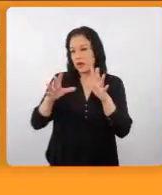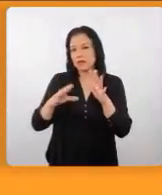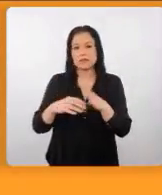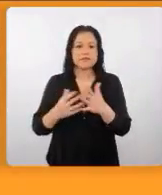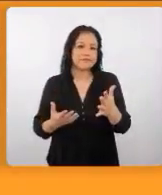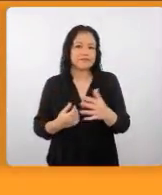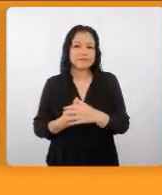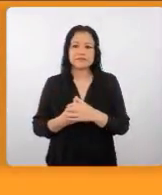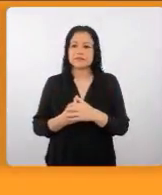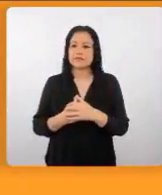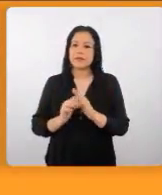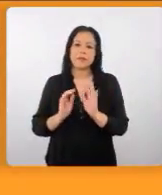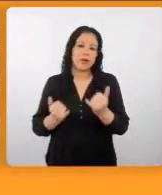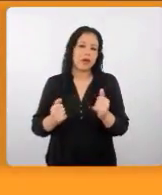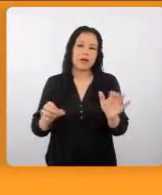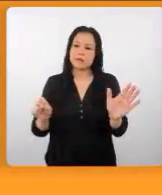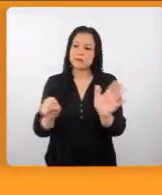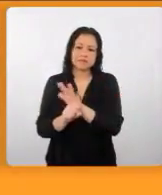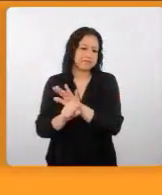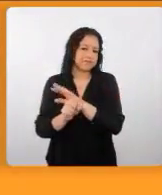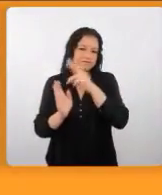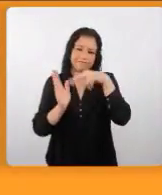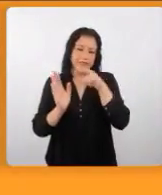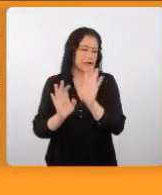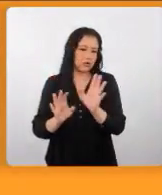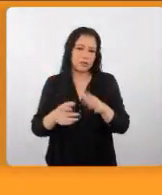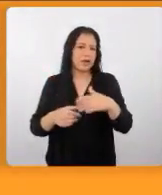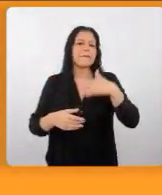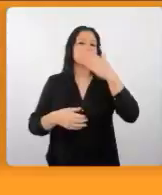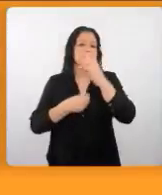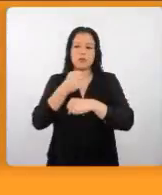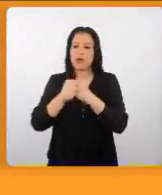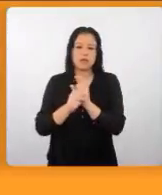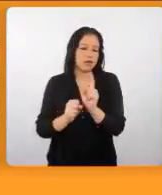ya están por ahora completos los cupos para el próximo año.